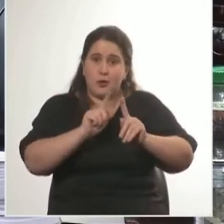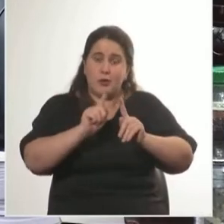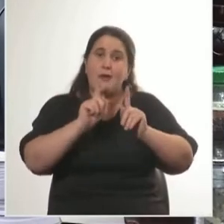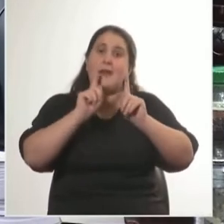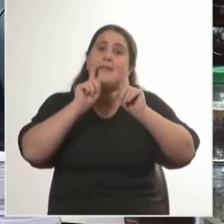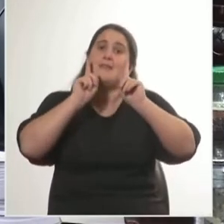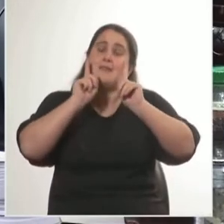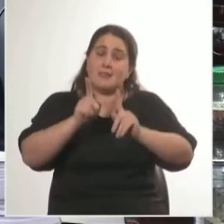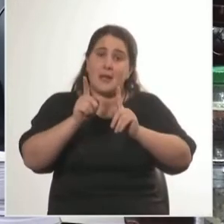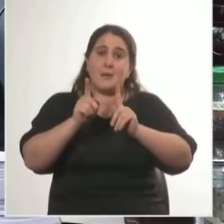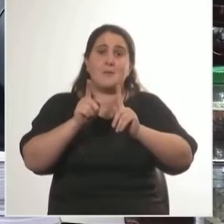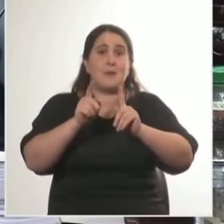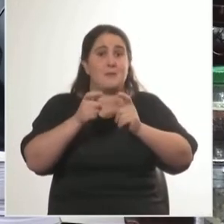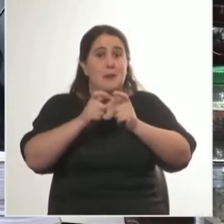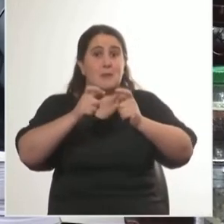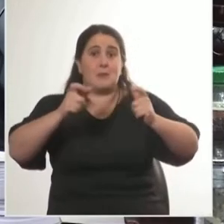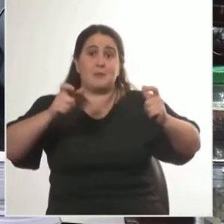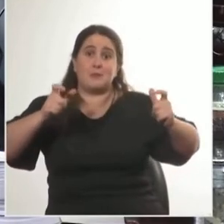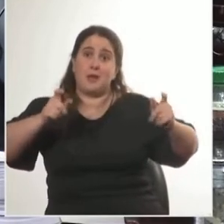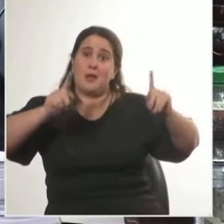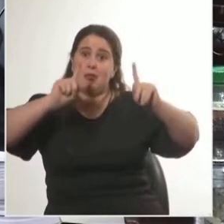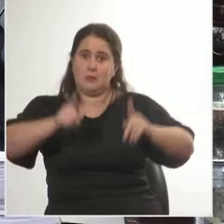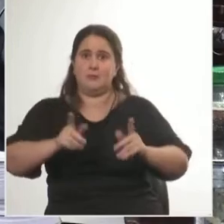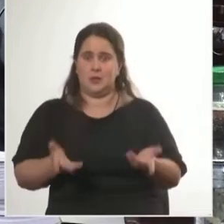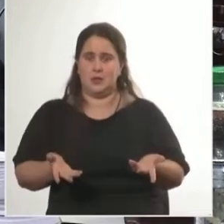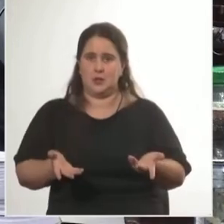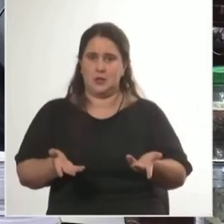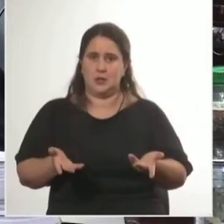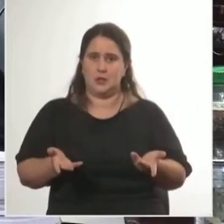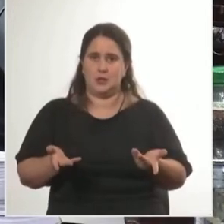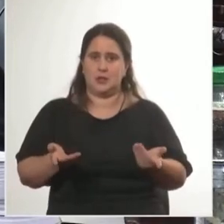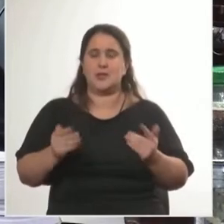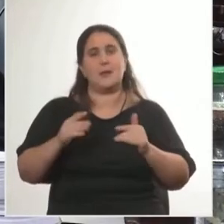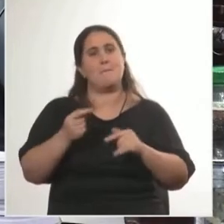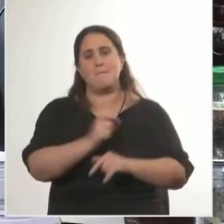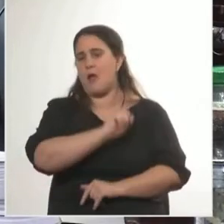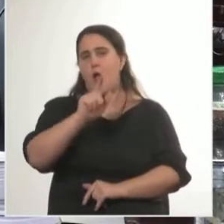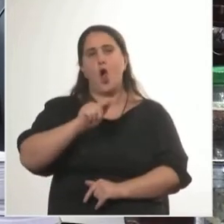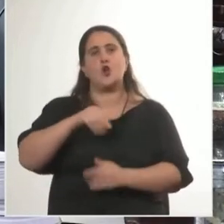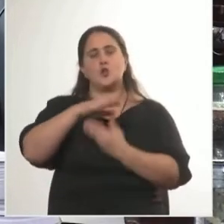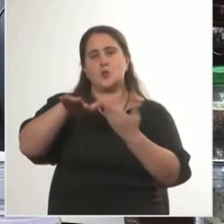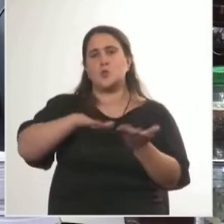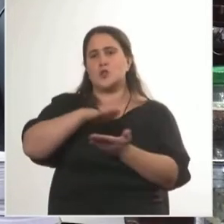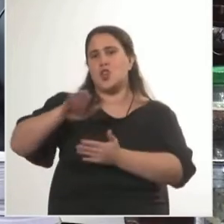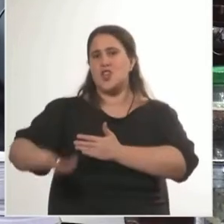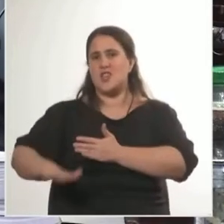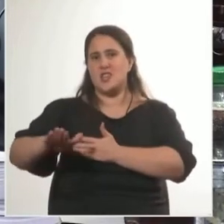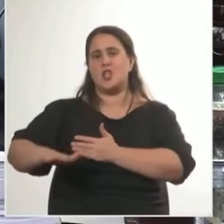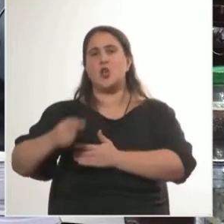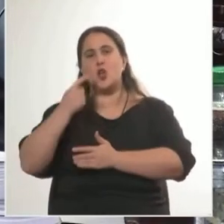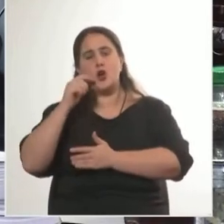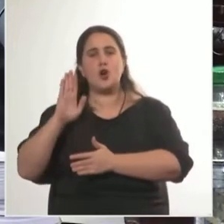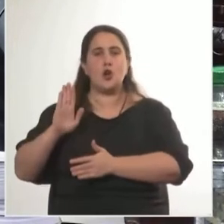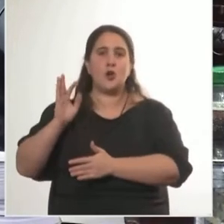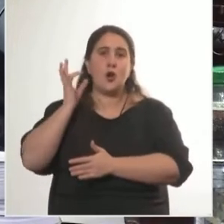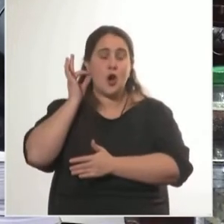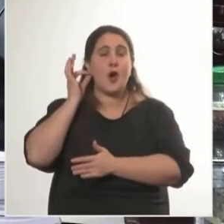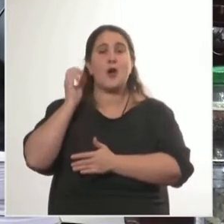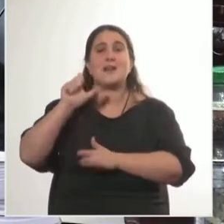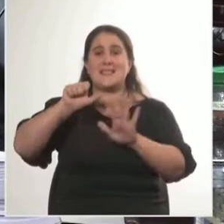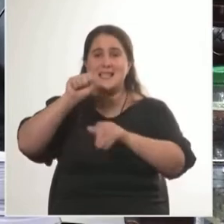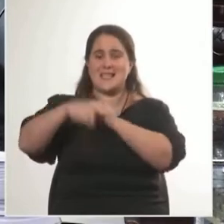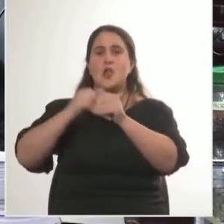incluso parece también crecer, y en particular en los niños y niñas menores de 6 años. Ese no es